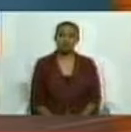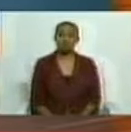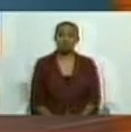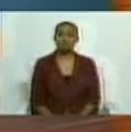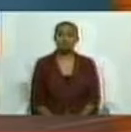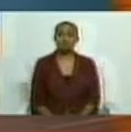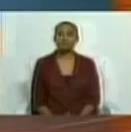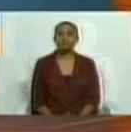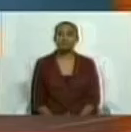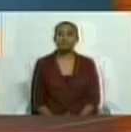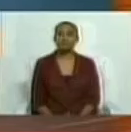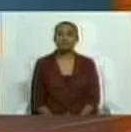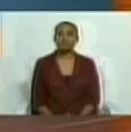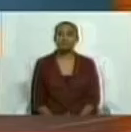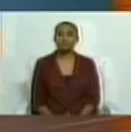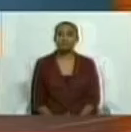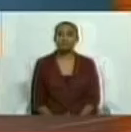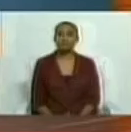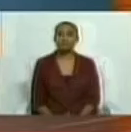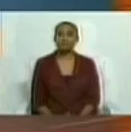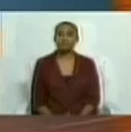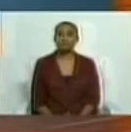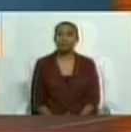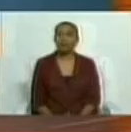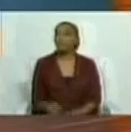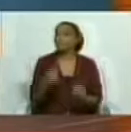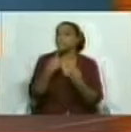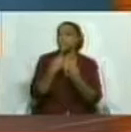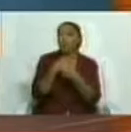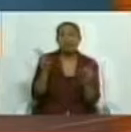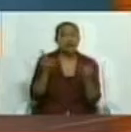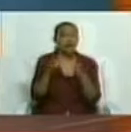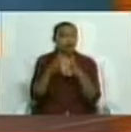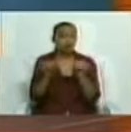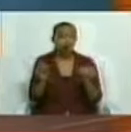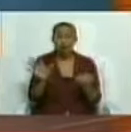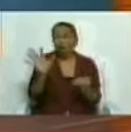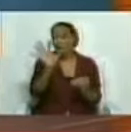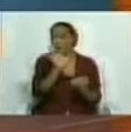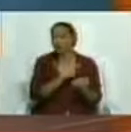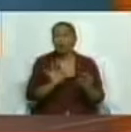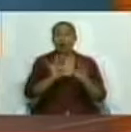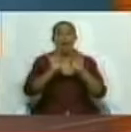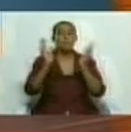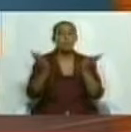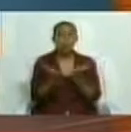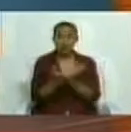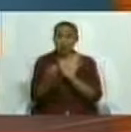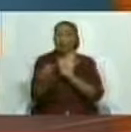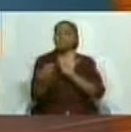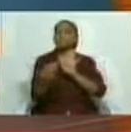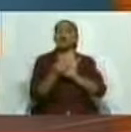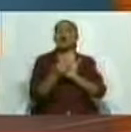cuartada Y colocar en todo el continente al entre comillas tren de aragua como una organización